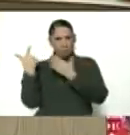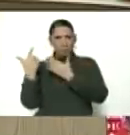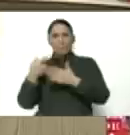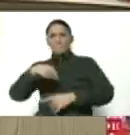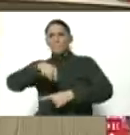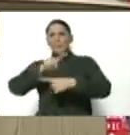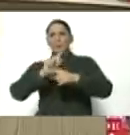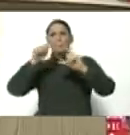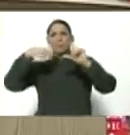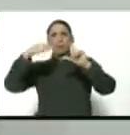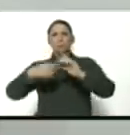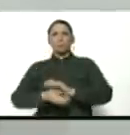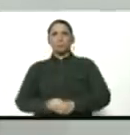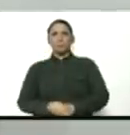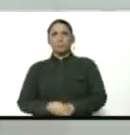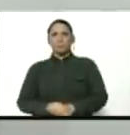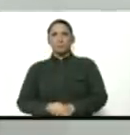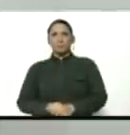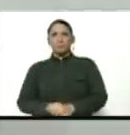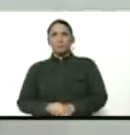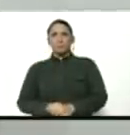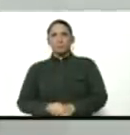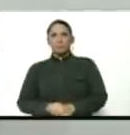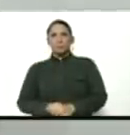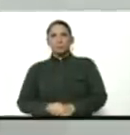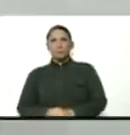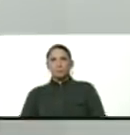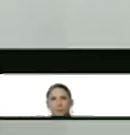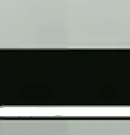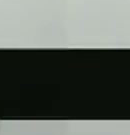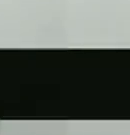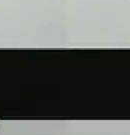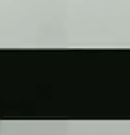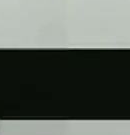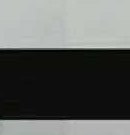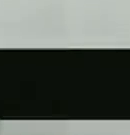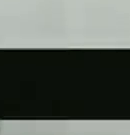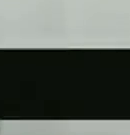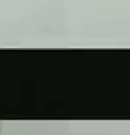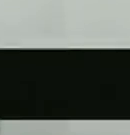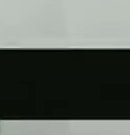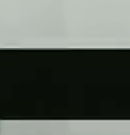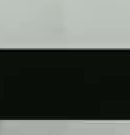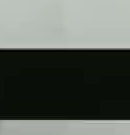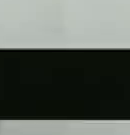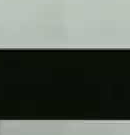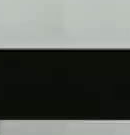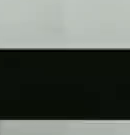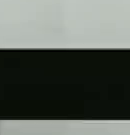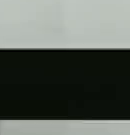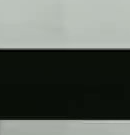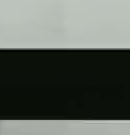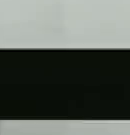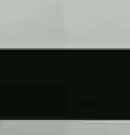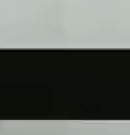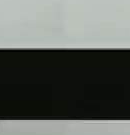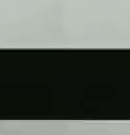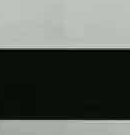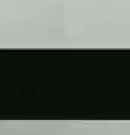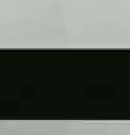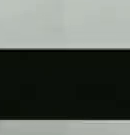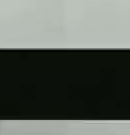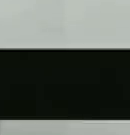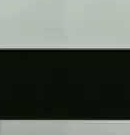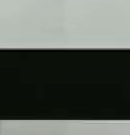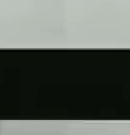video. What is your name? My name's Airan Berry. What is your age? I'm